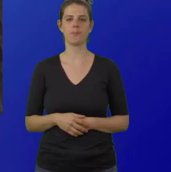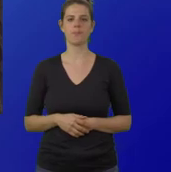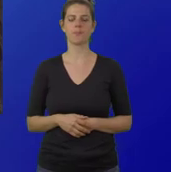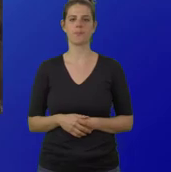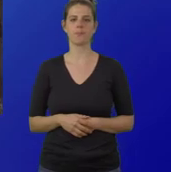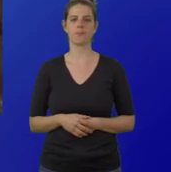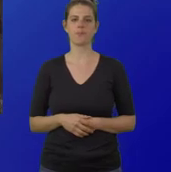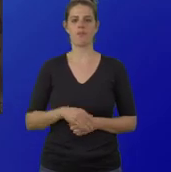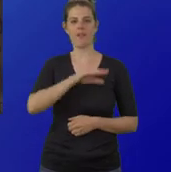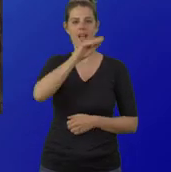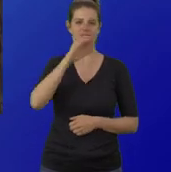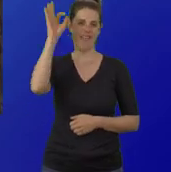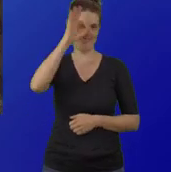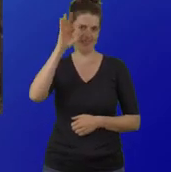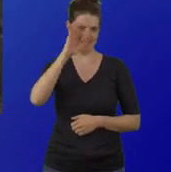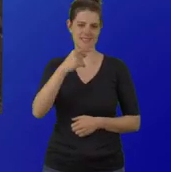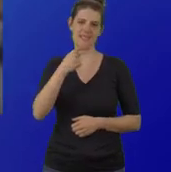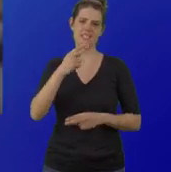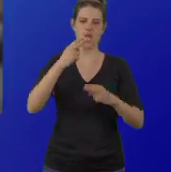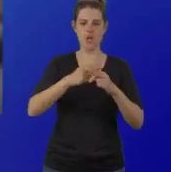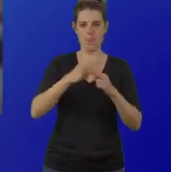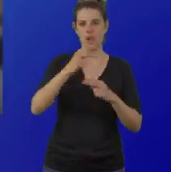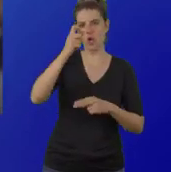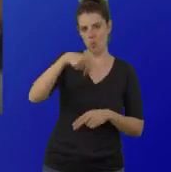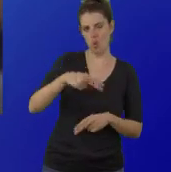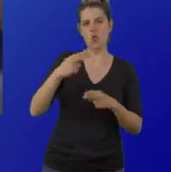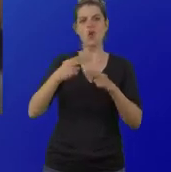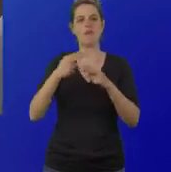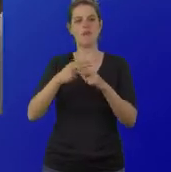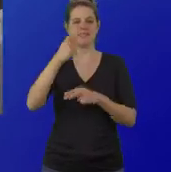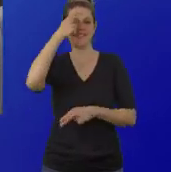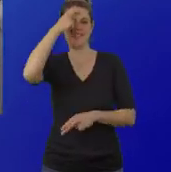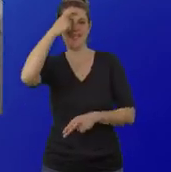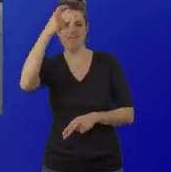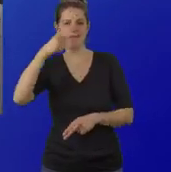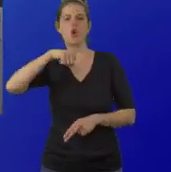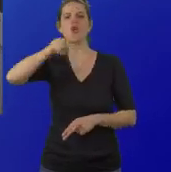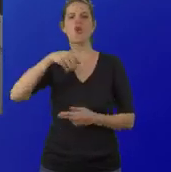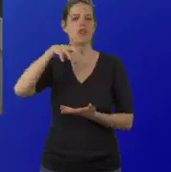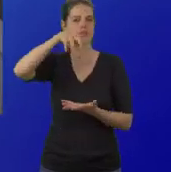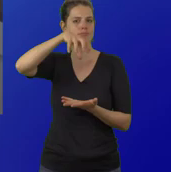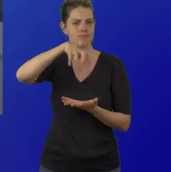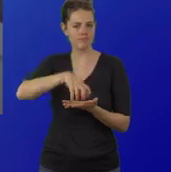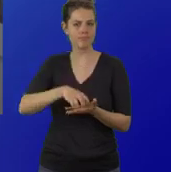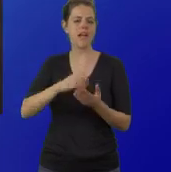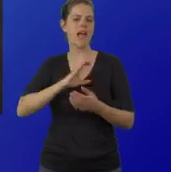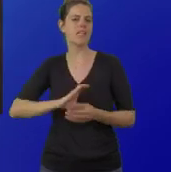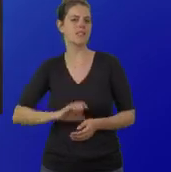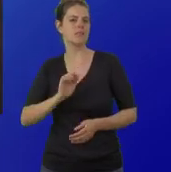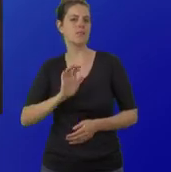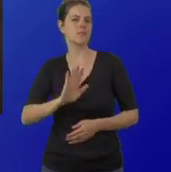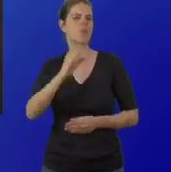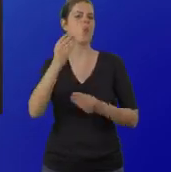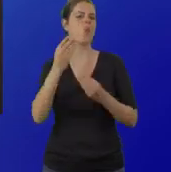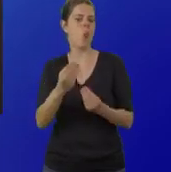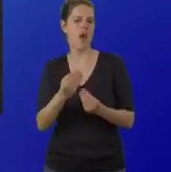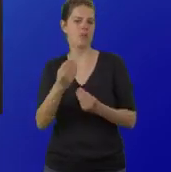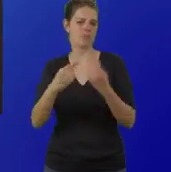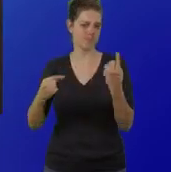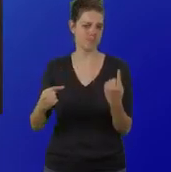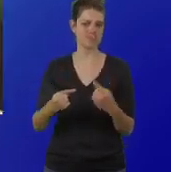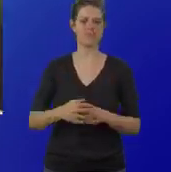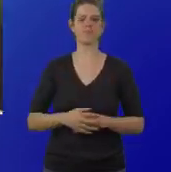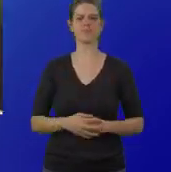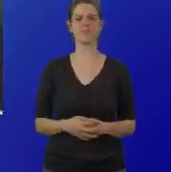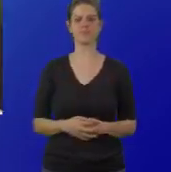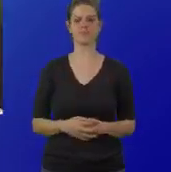name, criollo willow. Scientific name, Salix eidonfina. Location, wet land. Characteristic, big